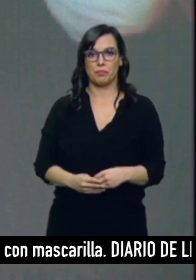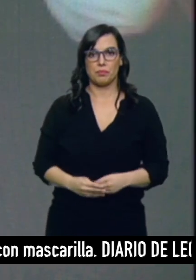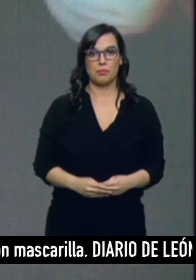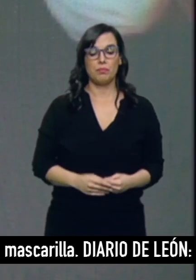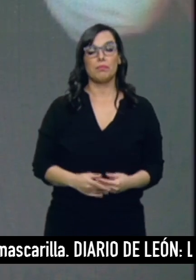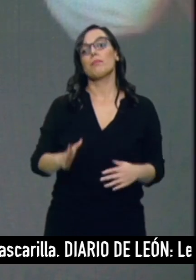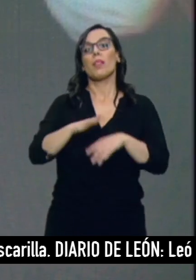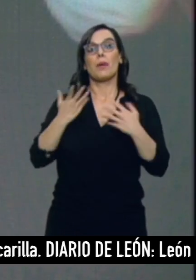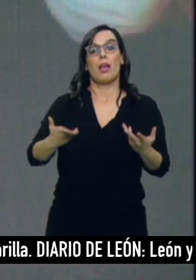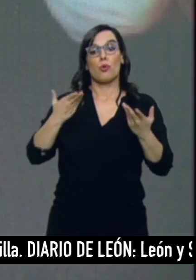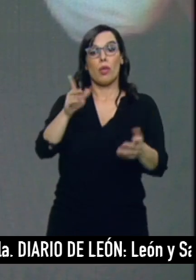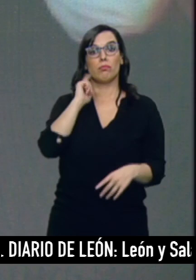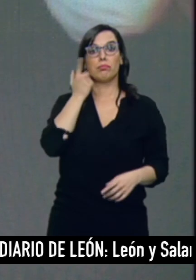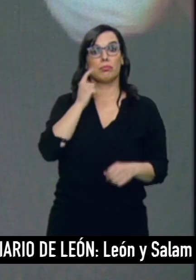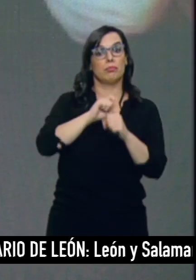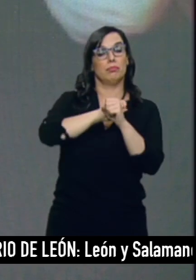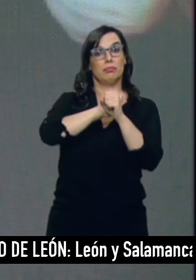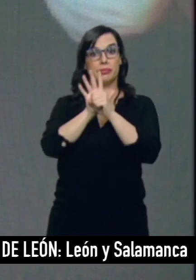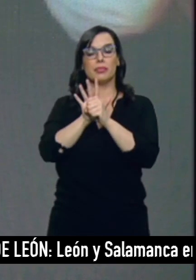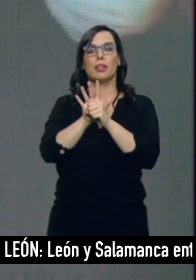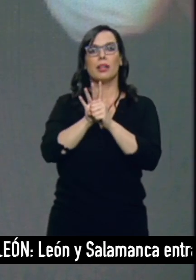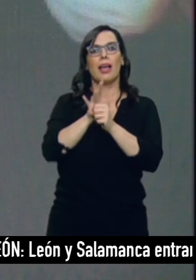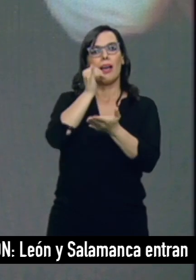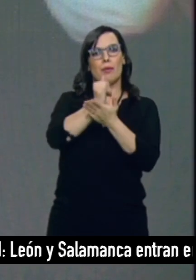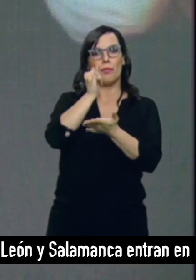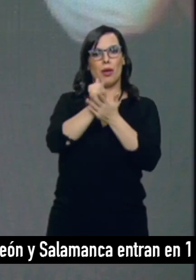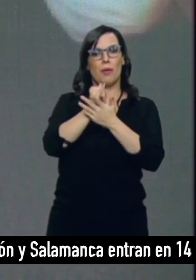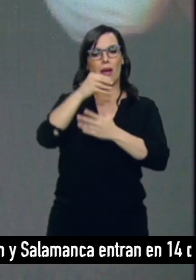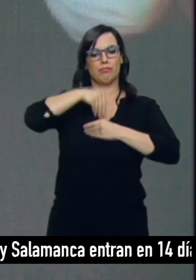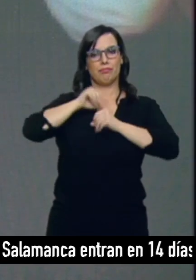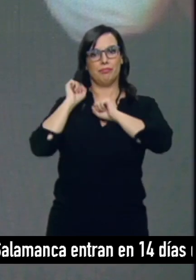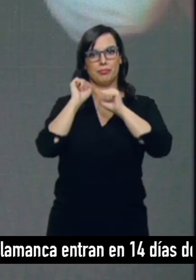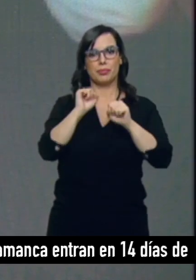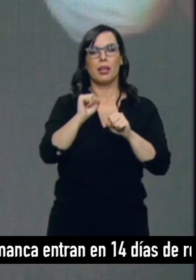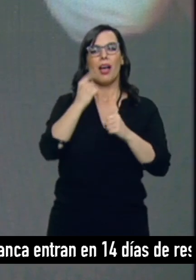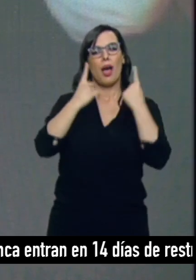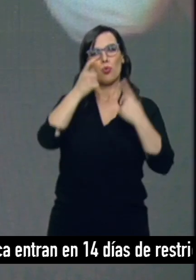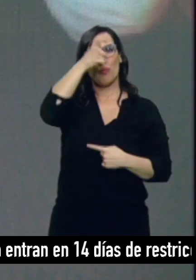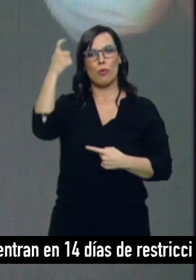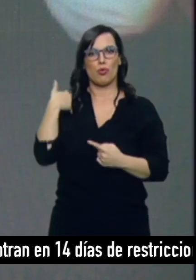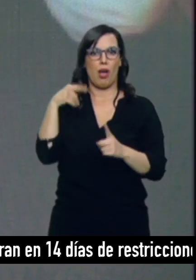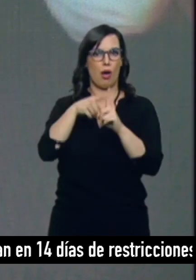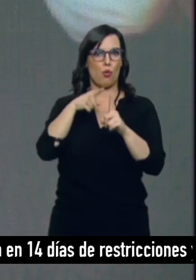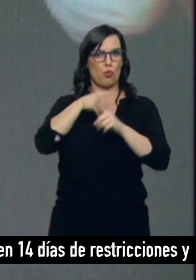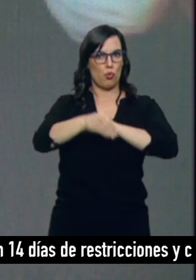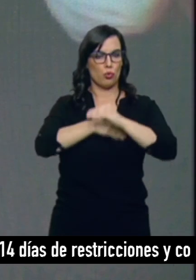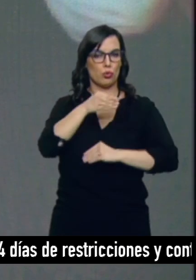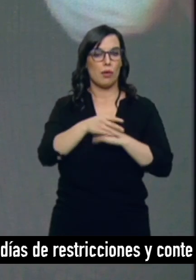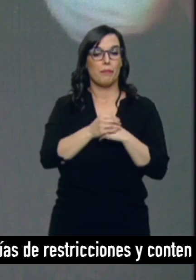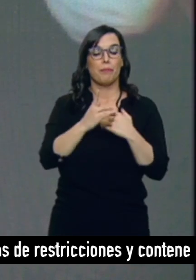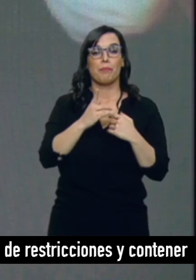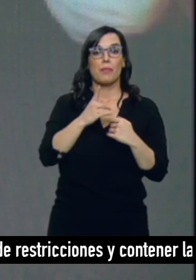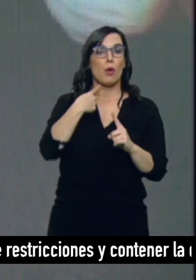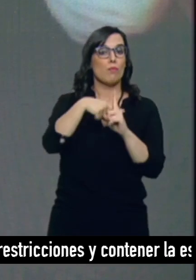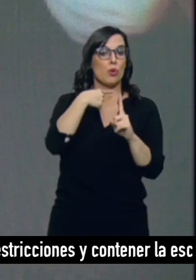Para ayudar a detectar el virus están los test de antígenos, que ya se están utilizando en algunos municipios de Castilla y León. La principal ventaja con